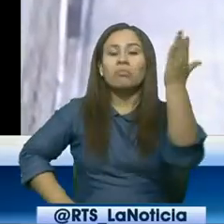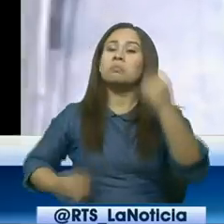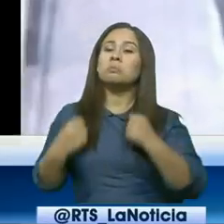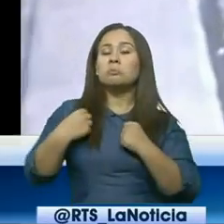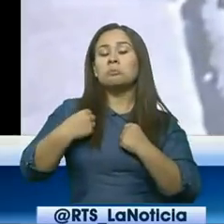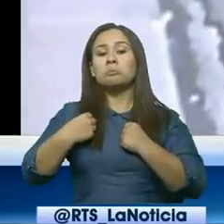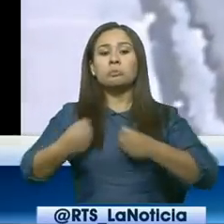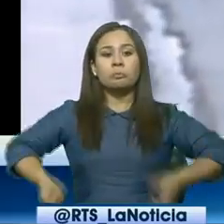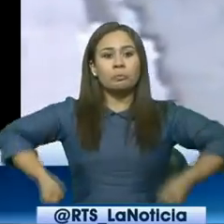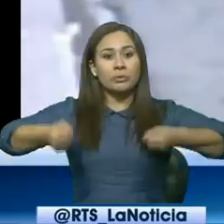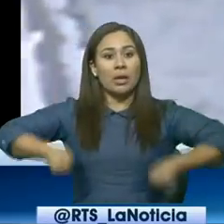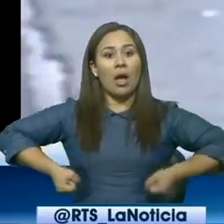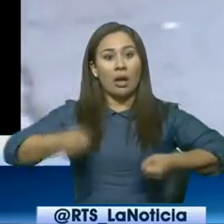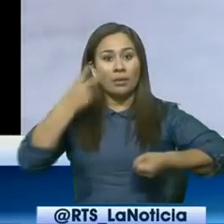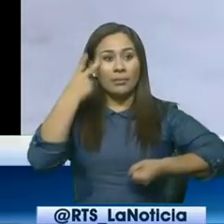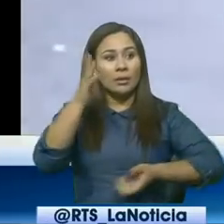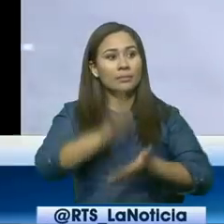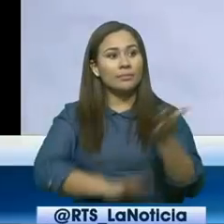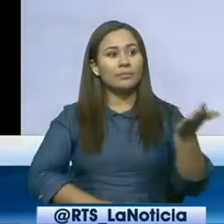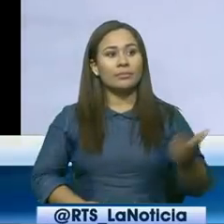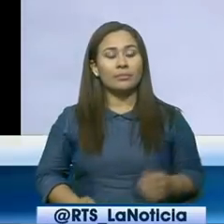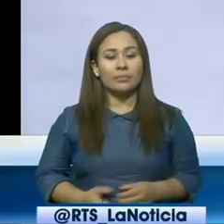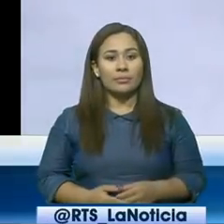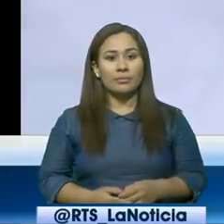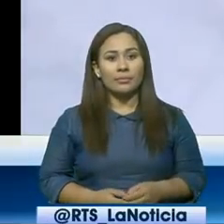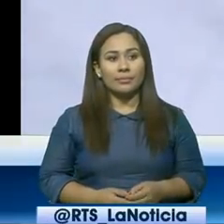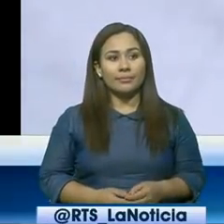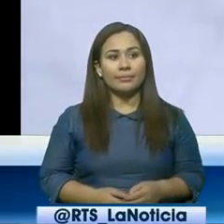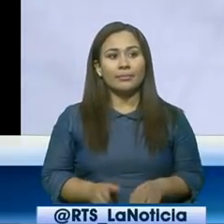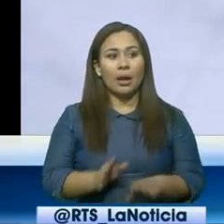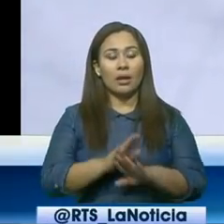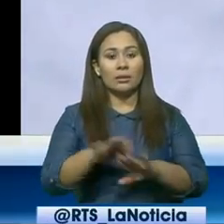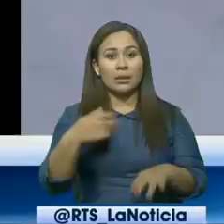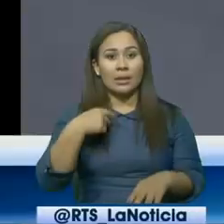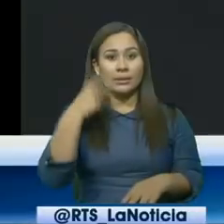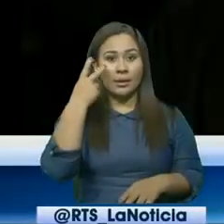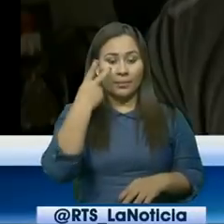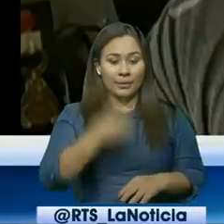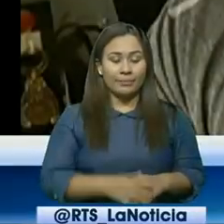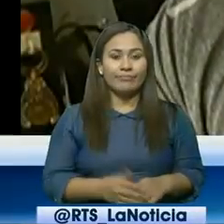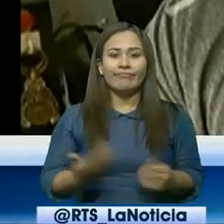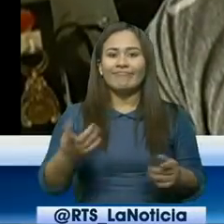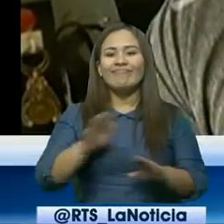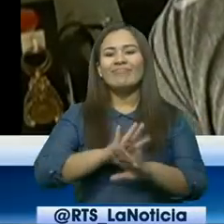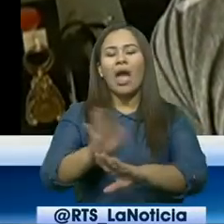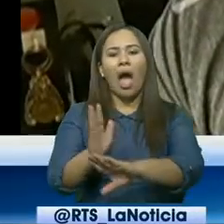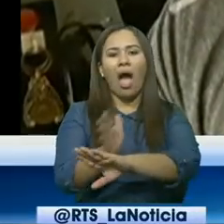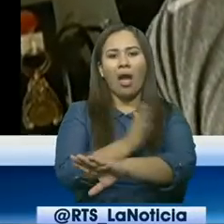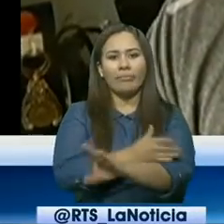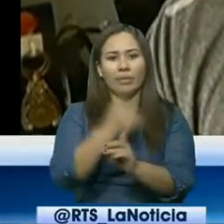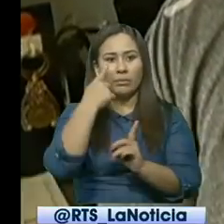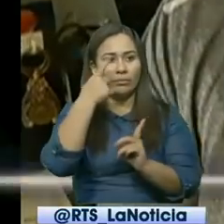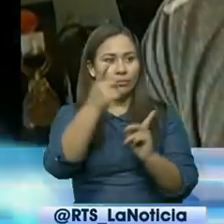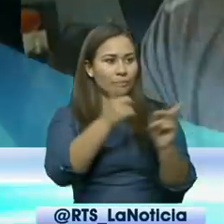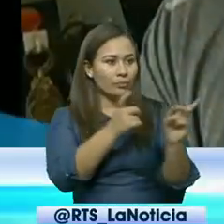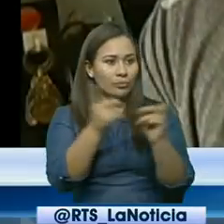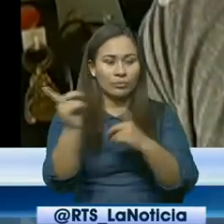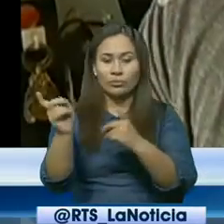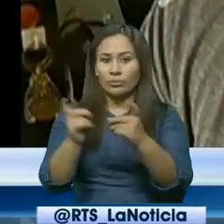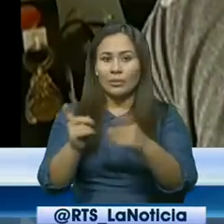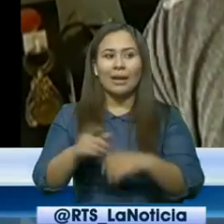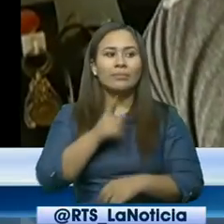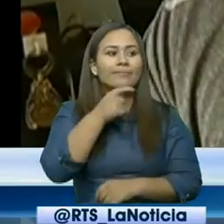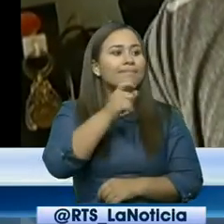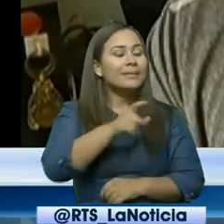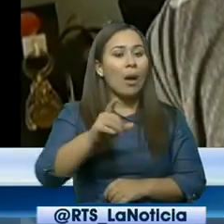se ve claramente de que te queda algo que ya estaba vigilado y ya está monitoreado de parte de estos ladrones